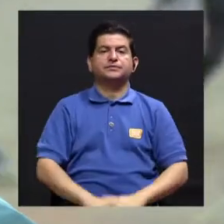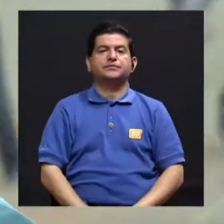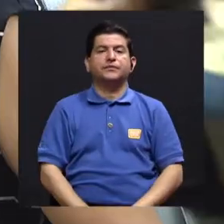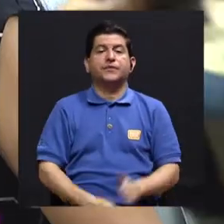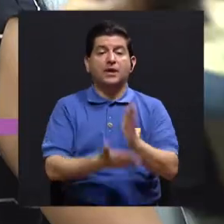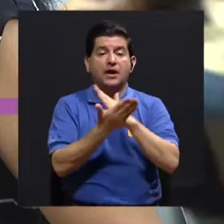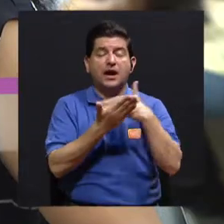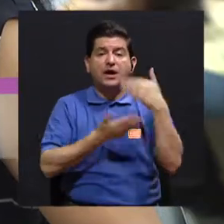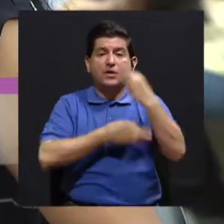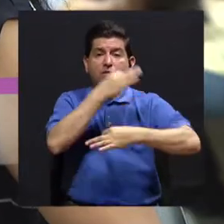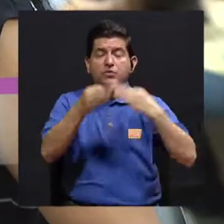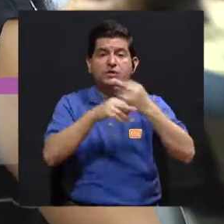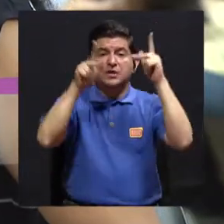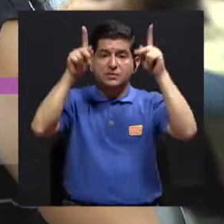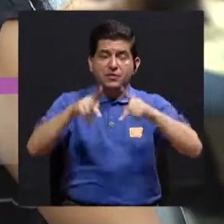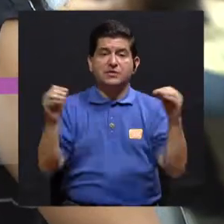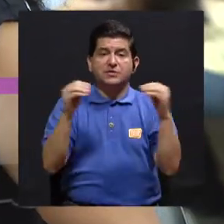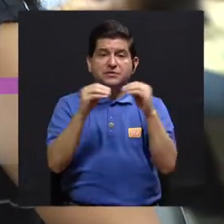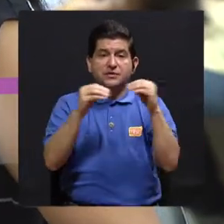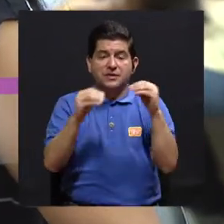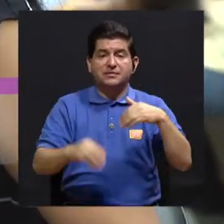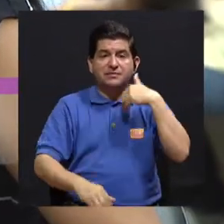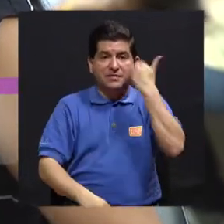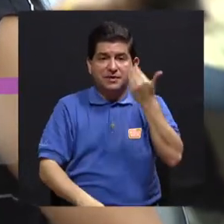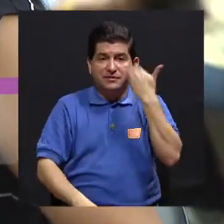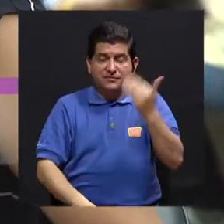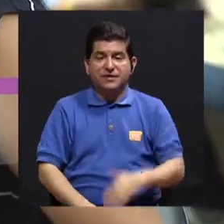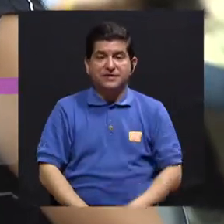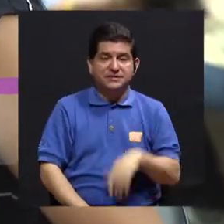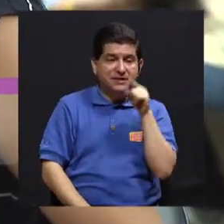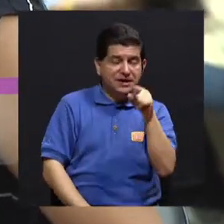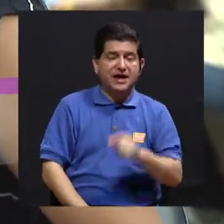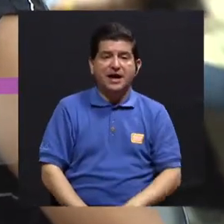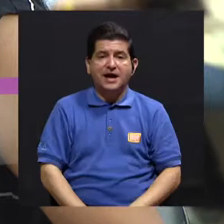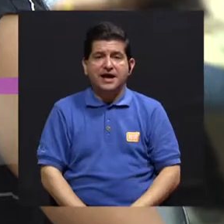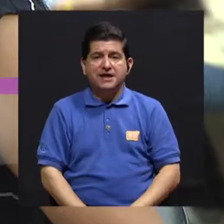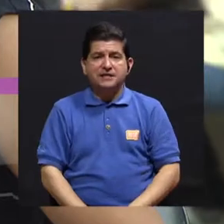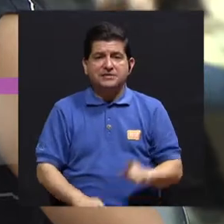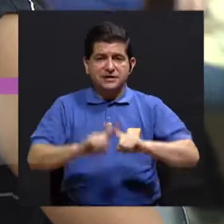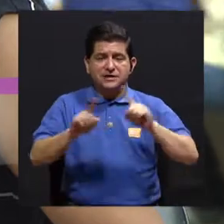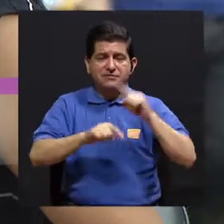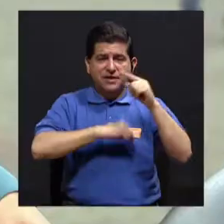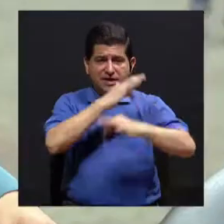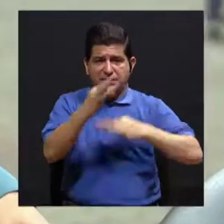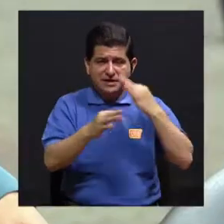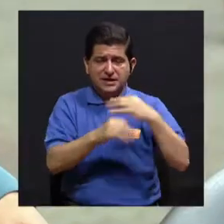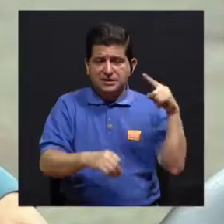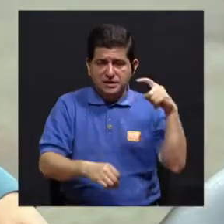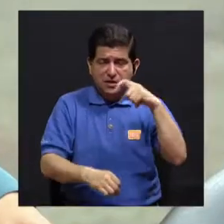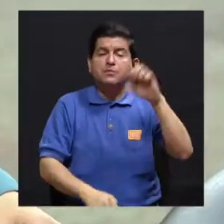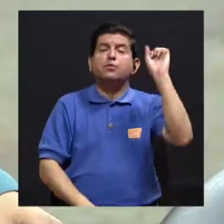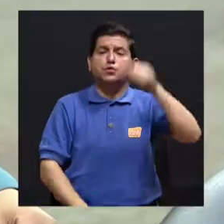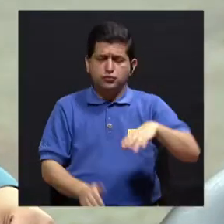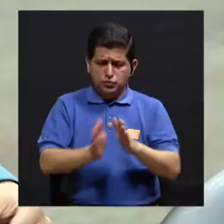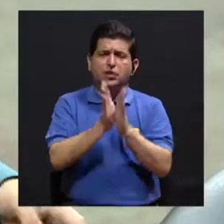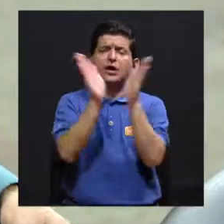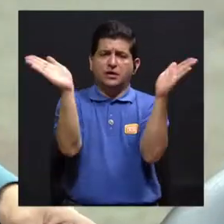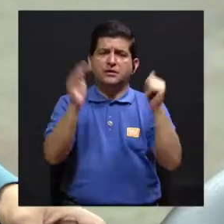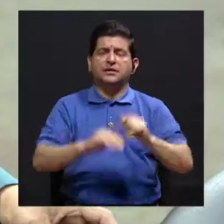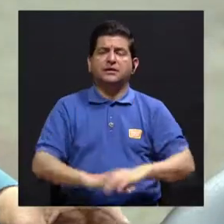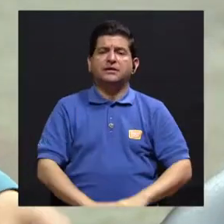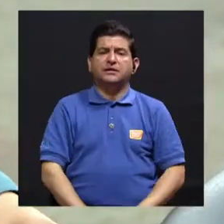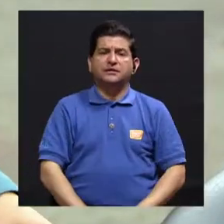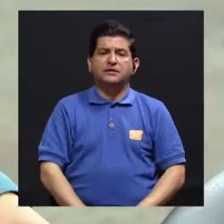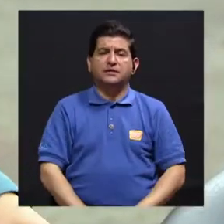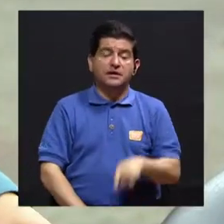Ok. ¿Hay algún tipo de persona más propensa a los parásitos? Pues en realidad sí. De manera muy